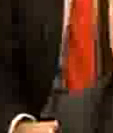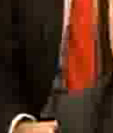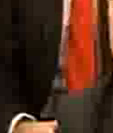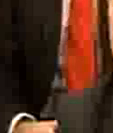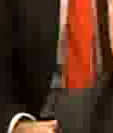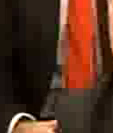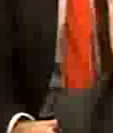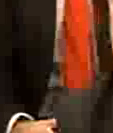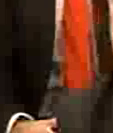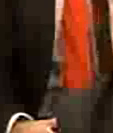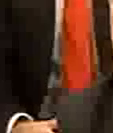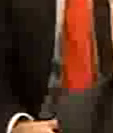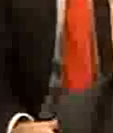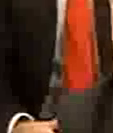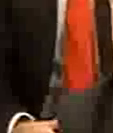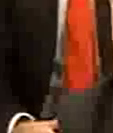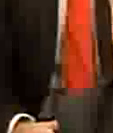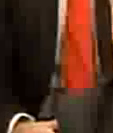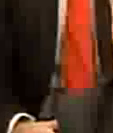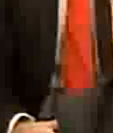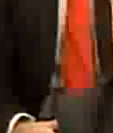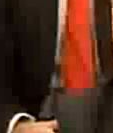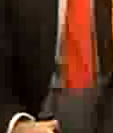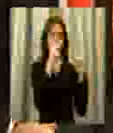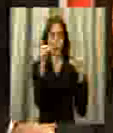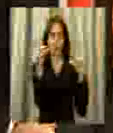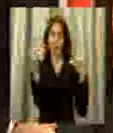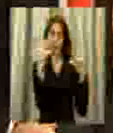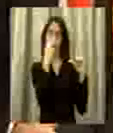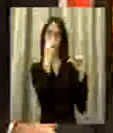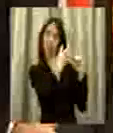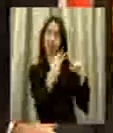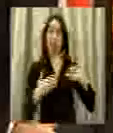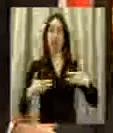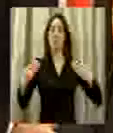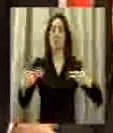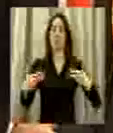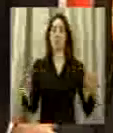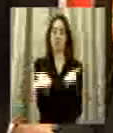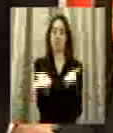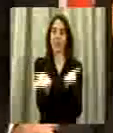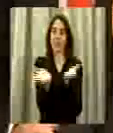Bueno, eso es para motivarlos.